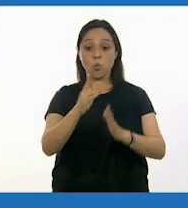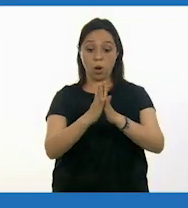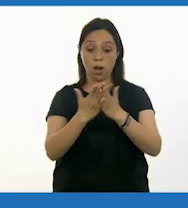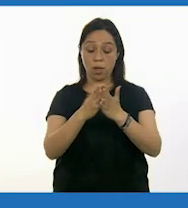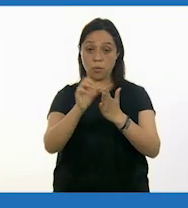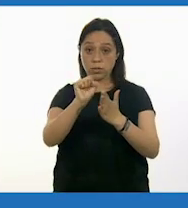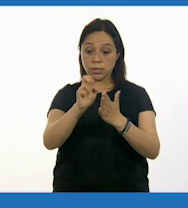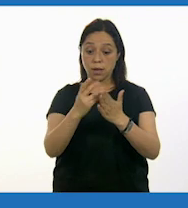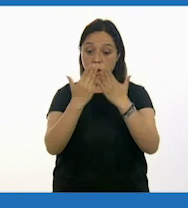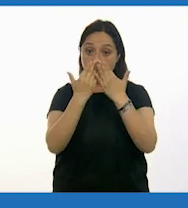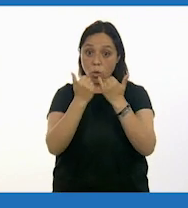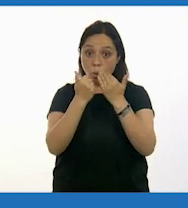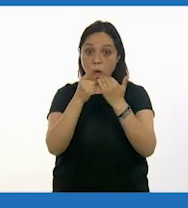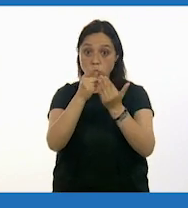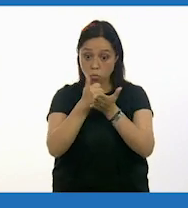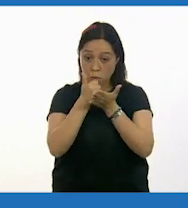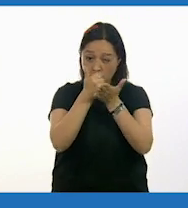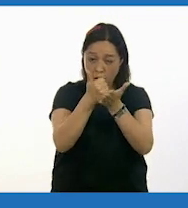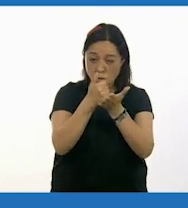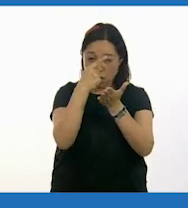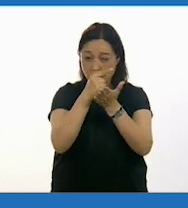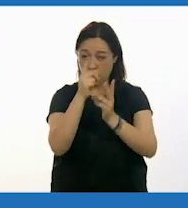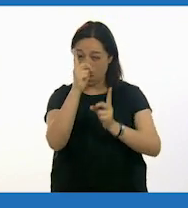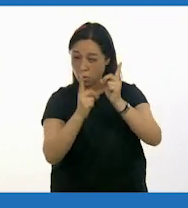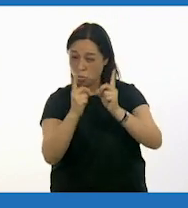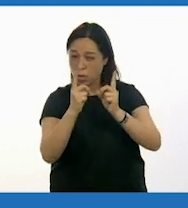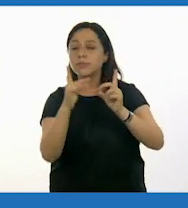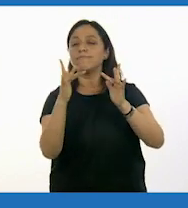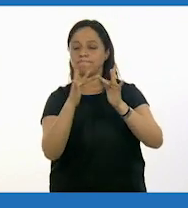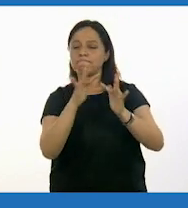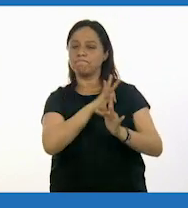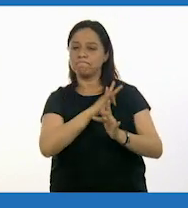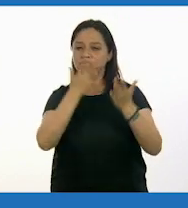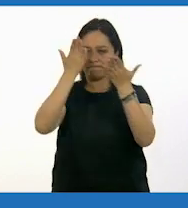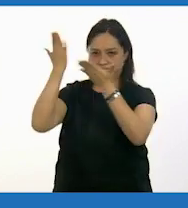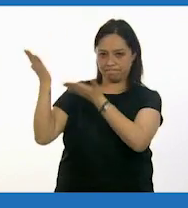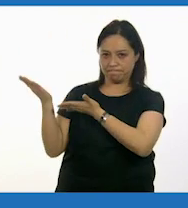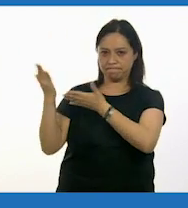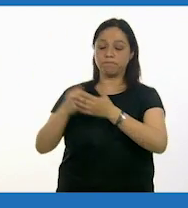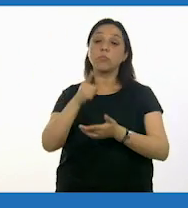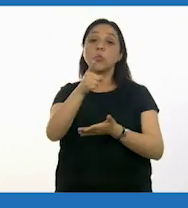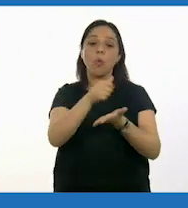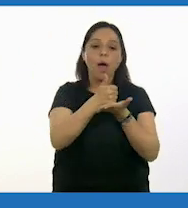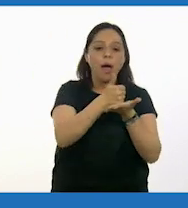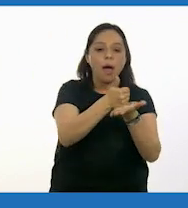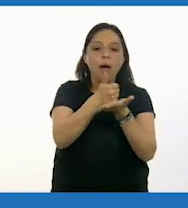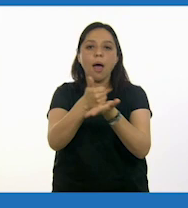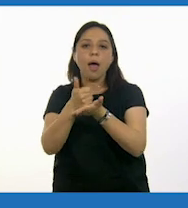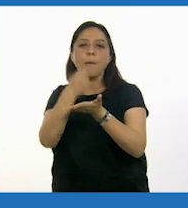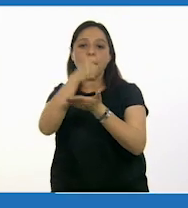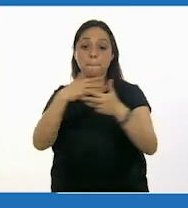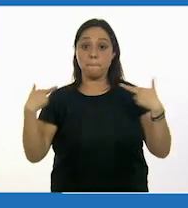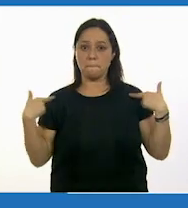Si no tienes el libro de texto o necesitas ayuda para resolver tus dudas, contáctanos.